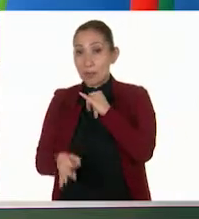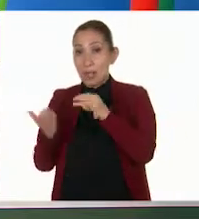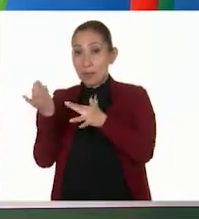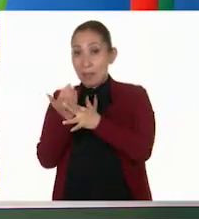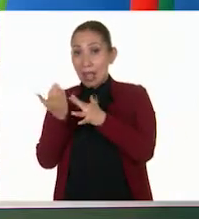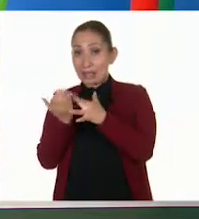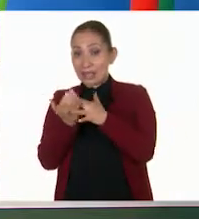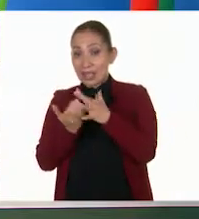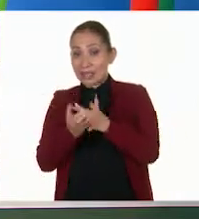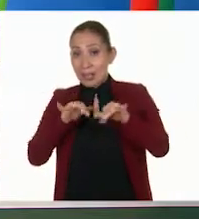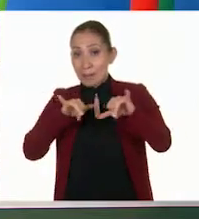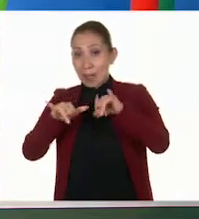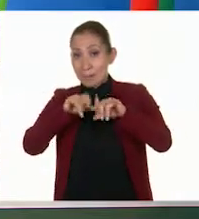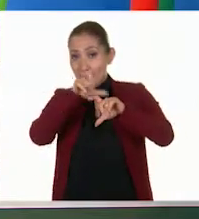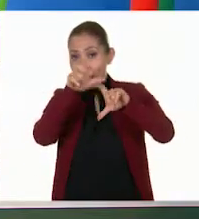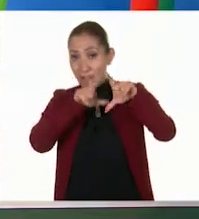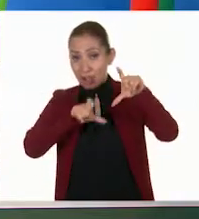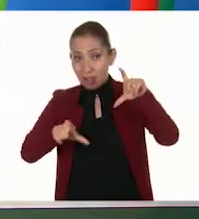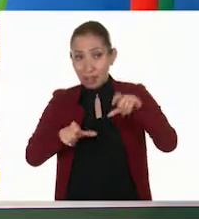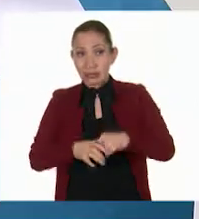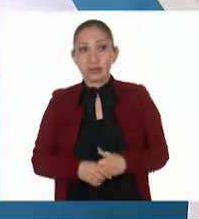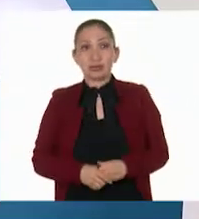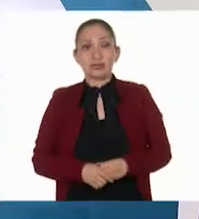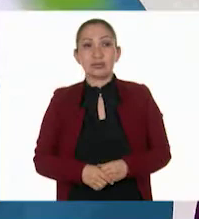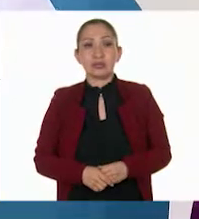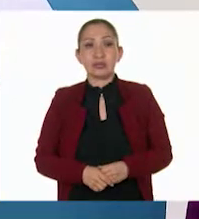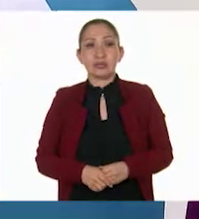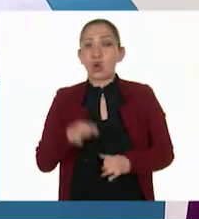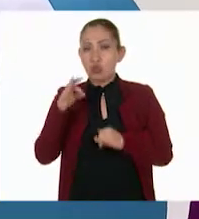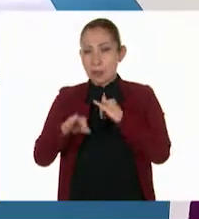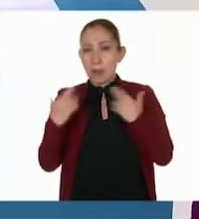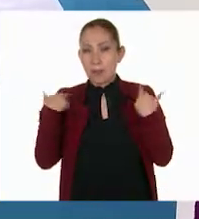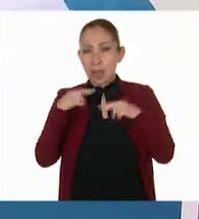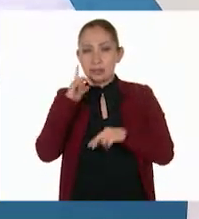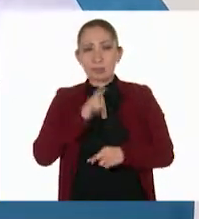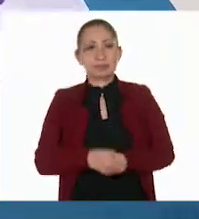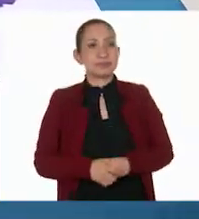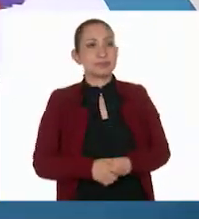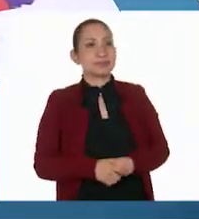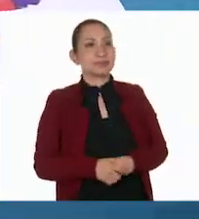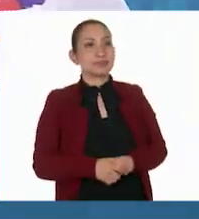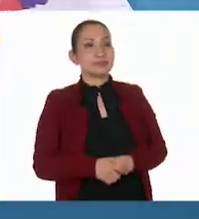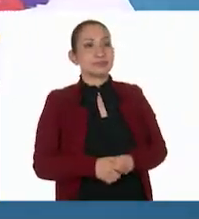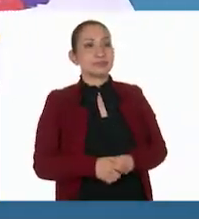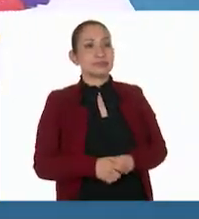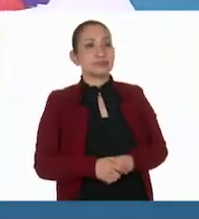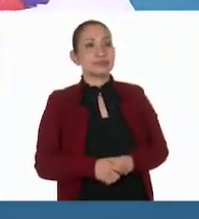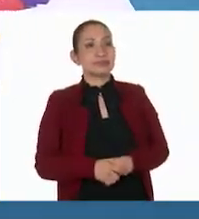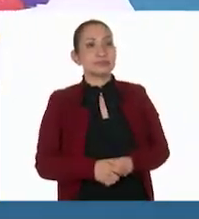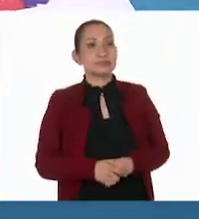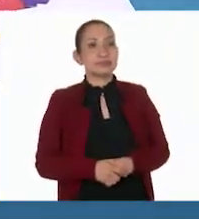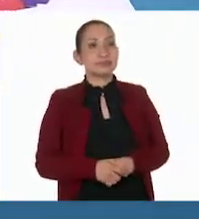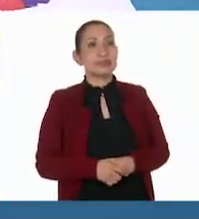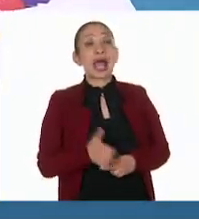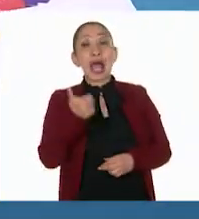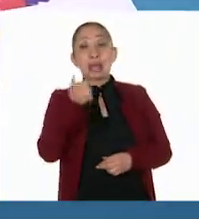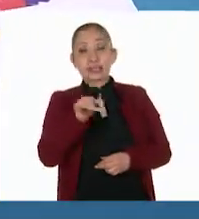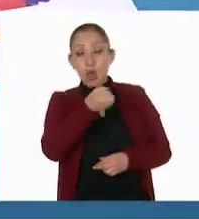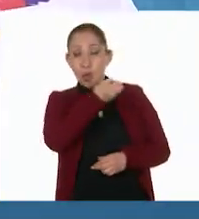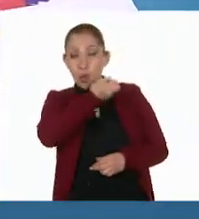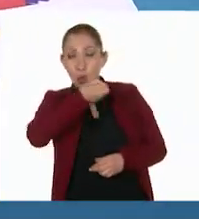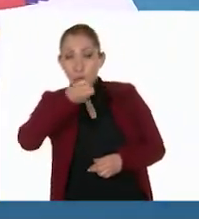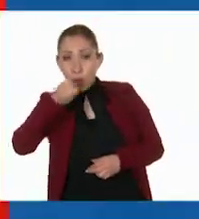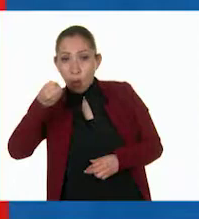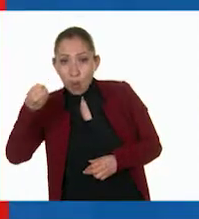piezas del rompecabezas. Tengo una por aquí. ¿Quieres poner la última, maestra? Sí. Y así fue como